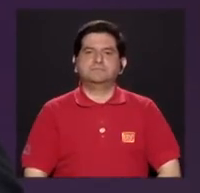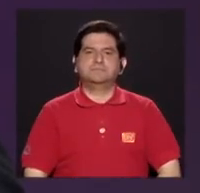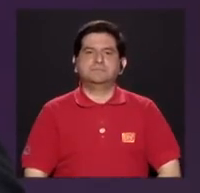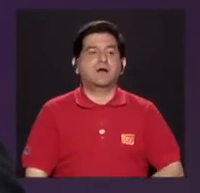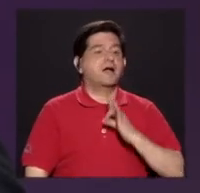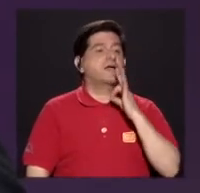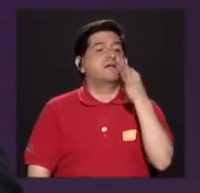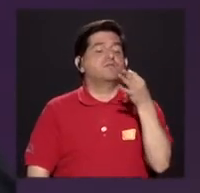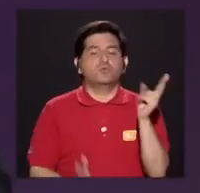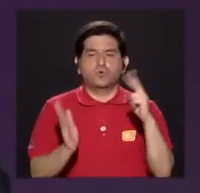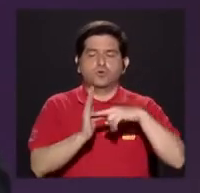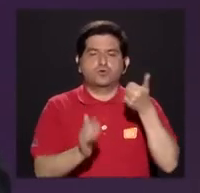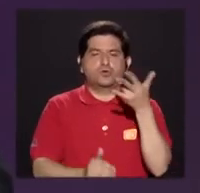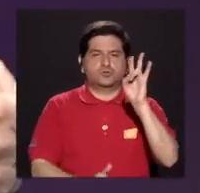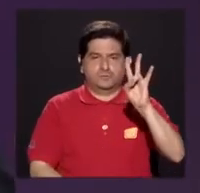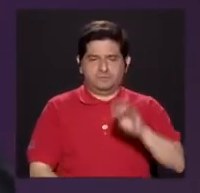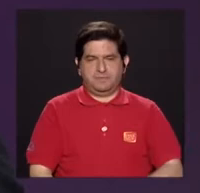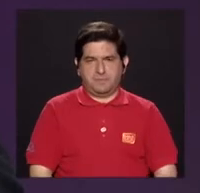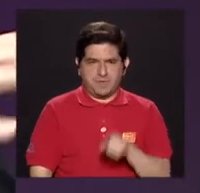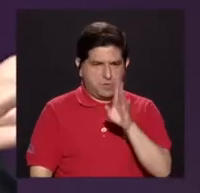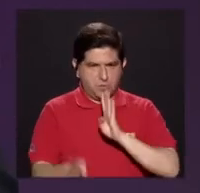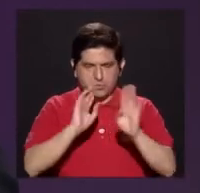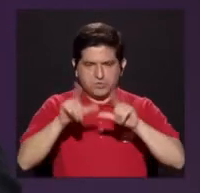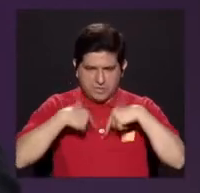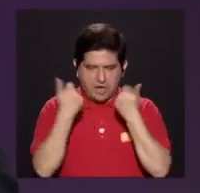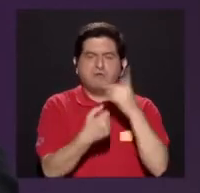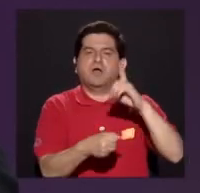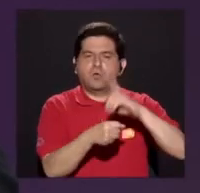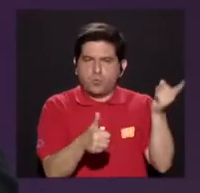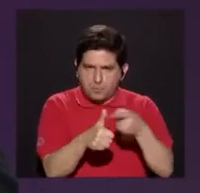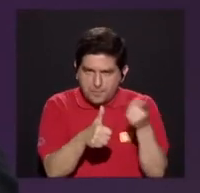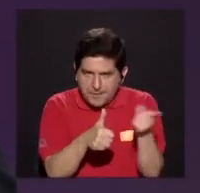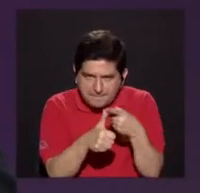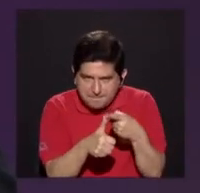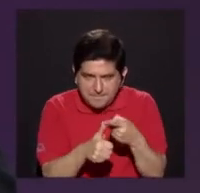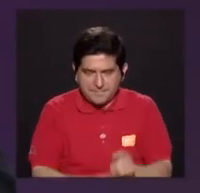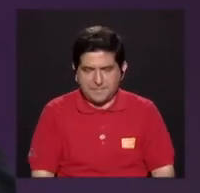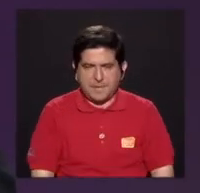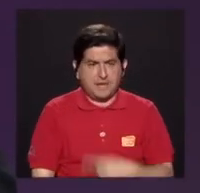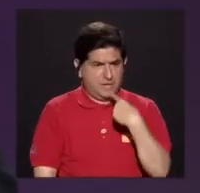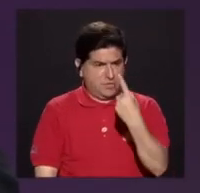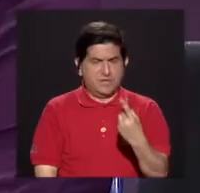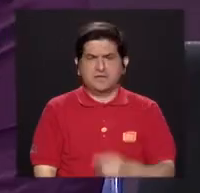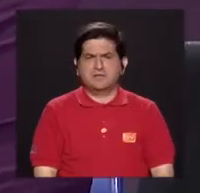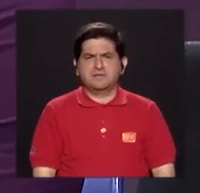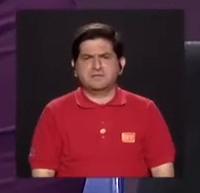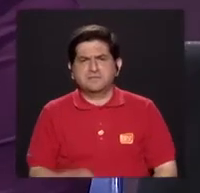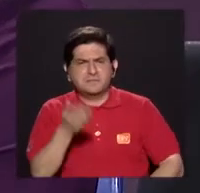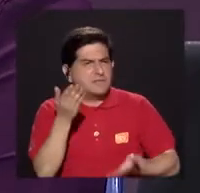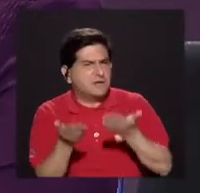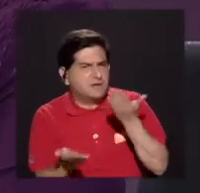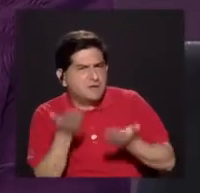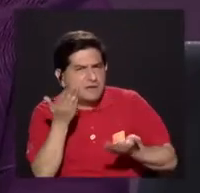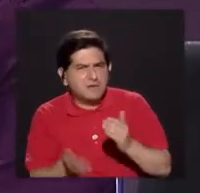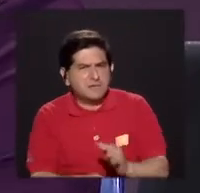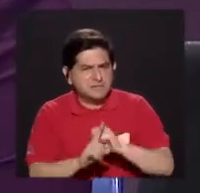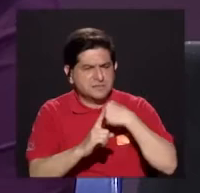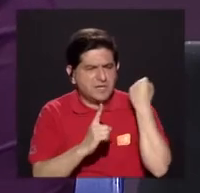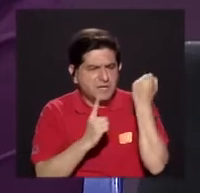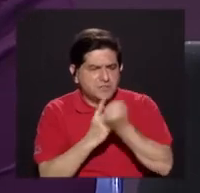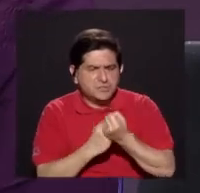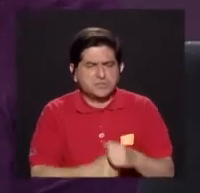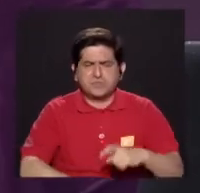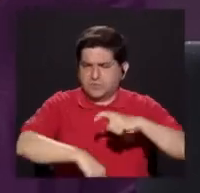el próximo, el 2017, hablas con tu fracción primero. Y a la fracción le decís... No sería que tal vez estaban dando ciertas circunstancias,